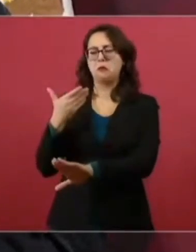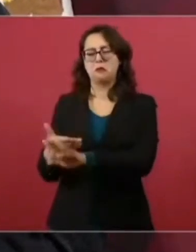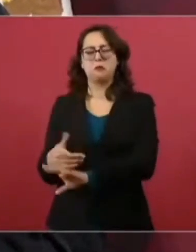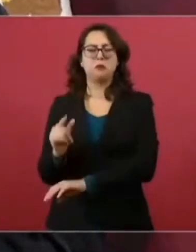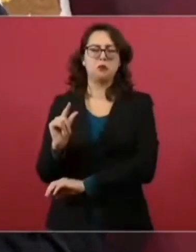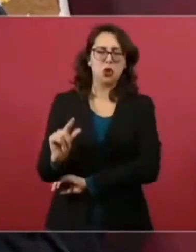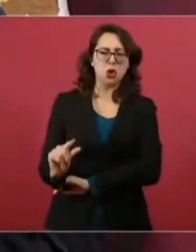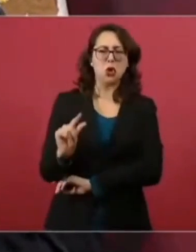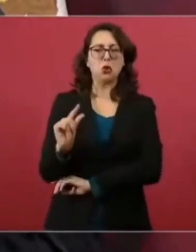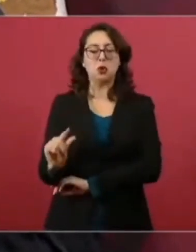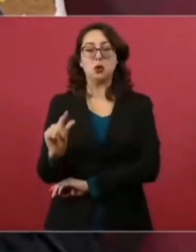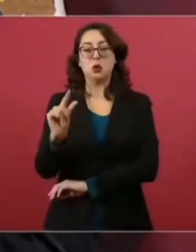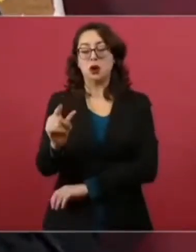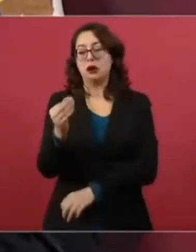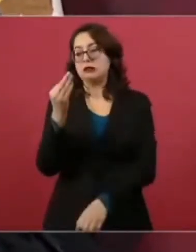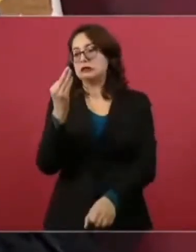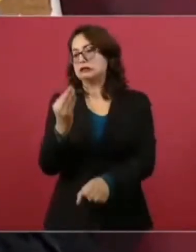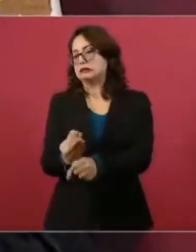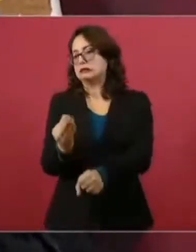como ahora.